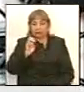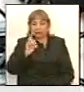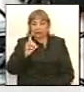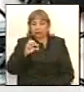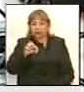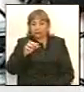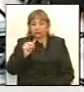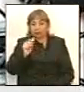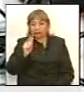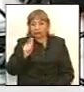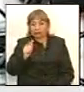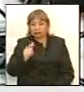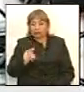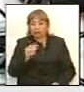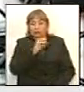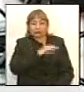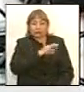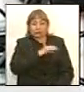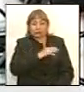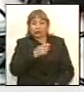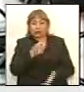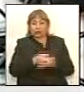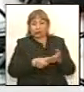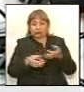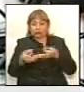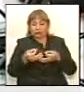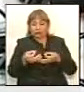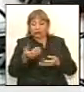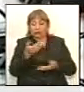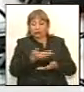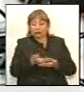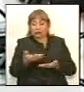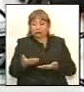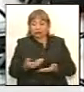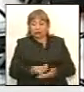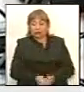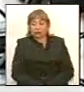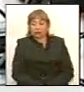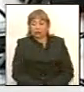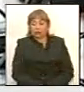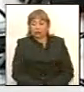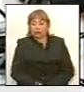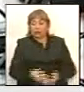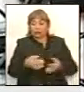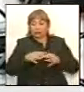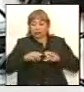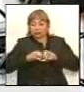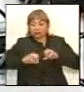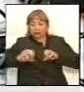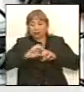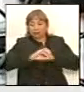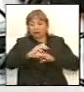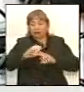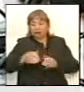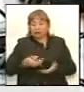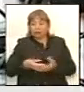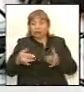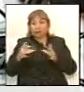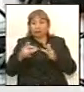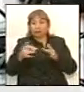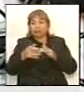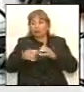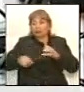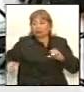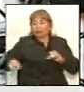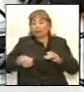Agüero, para favorecer económicamente al consorcio que está ejecutando la obra, de las redes ya instaladas, le está conectando, o